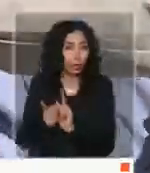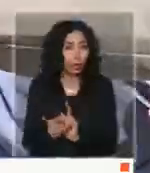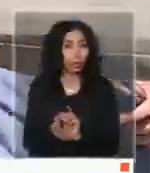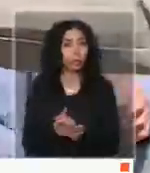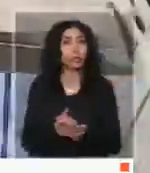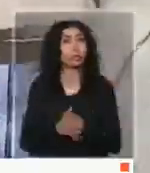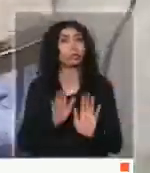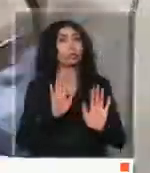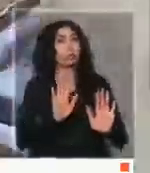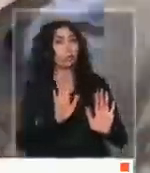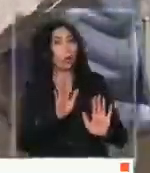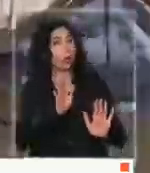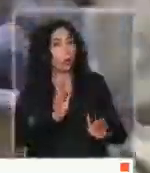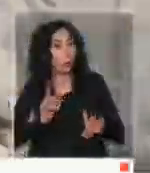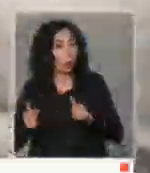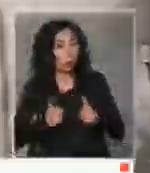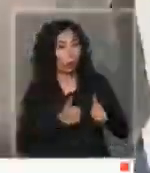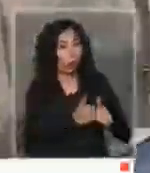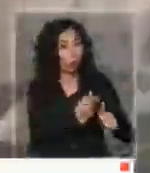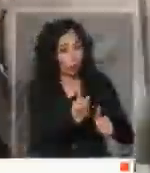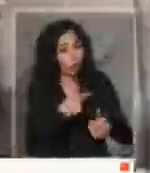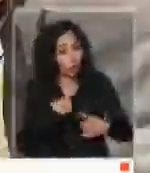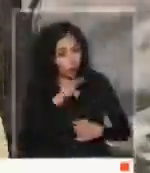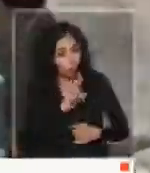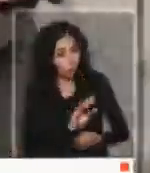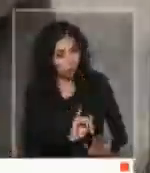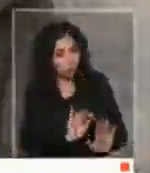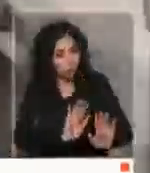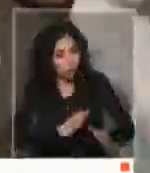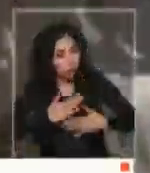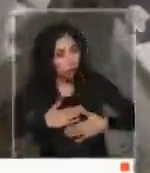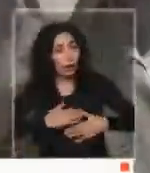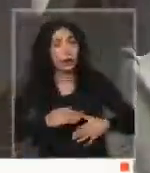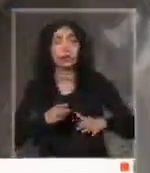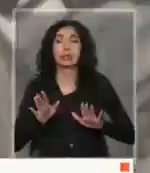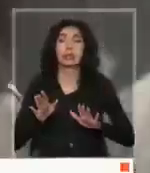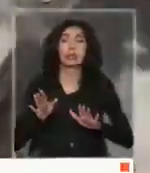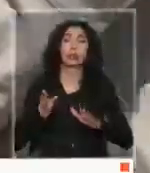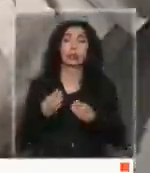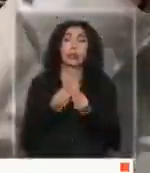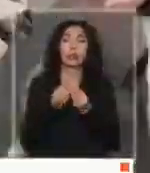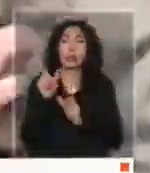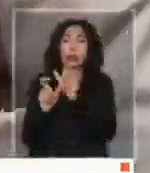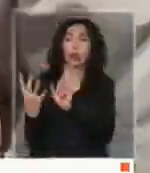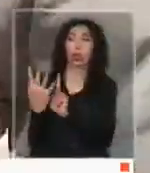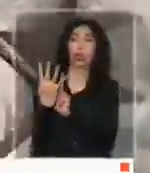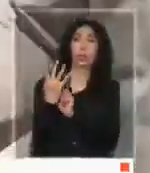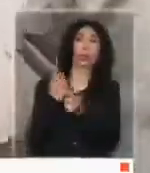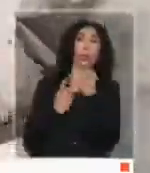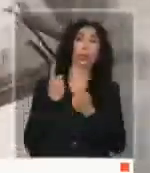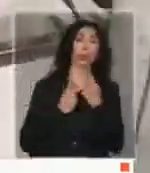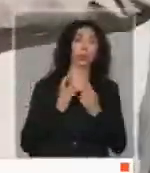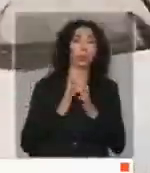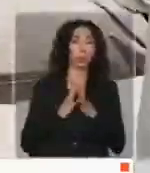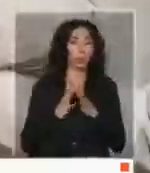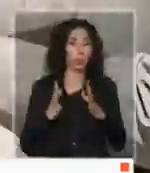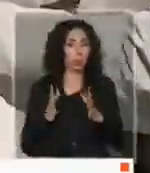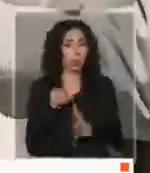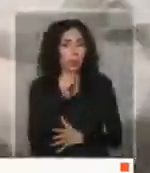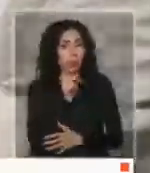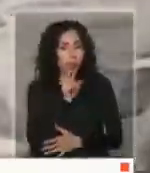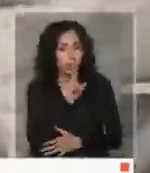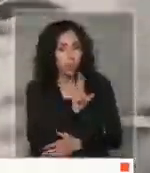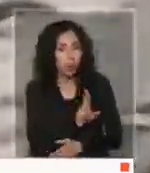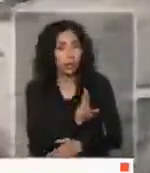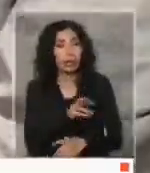es lo que voy a contestar. Muchas gracias. Pidió que no lo siguieran, pero eran demasiadas las preguntas y muy pocas las respuestas en este camino. La reaparición